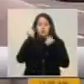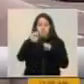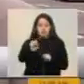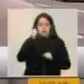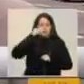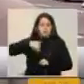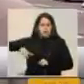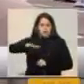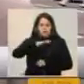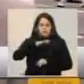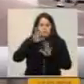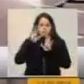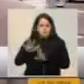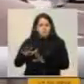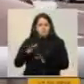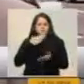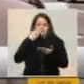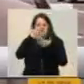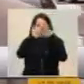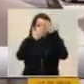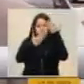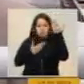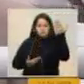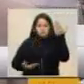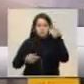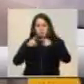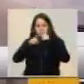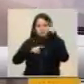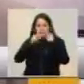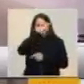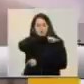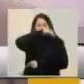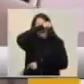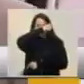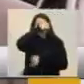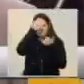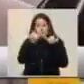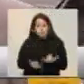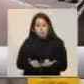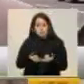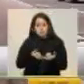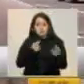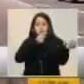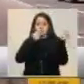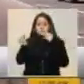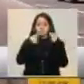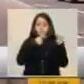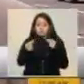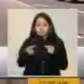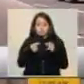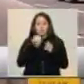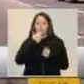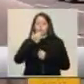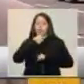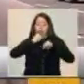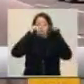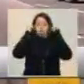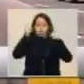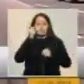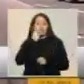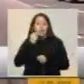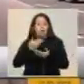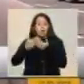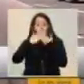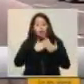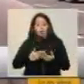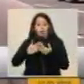del Pueblo. Allí consignaron un documento a las autoridades para exigir la mediación en esta protesta que mantiene encadenado a las puertas de la